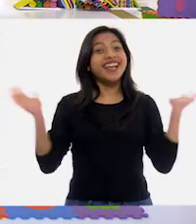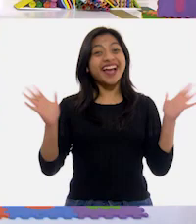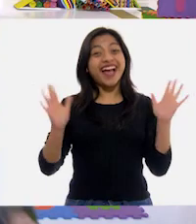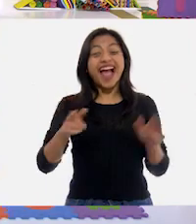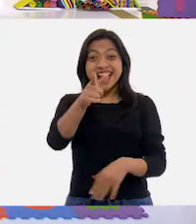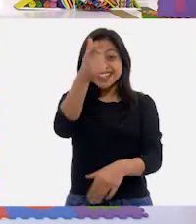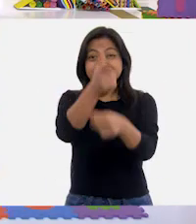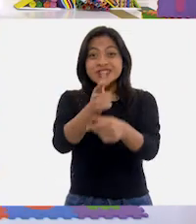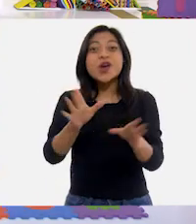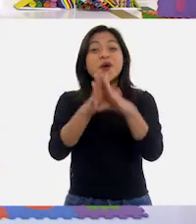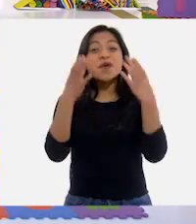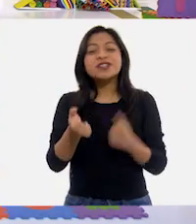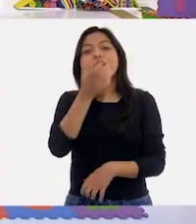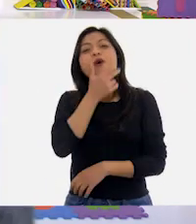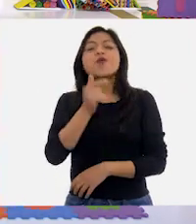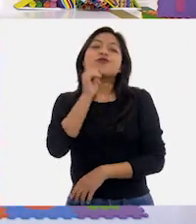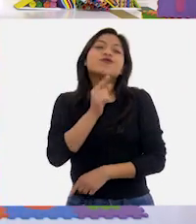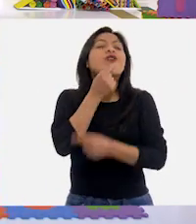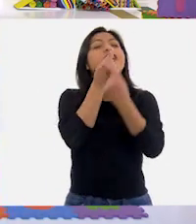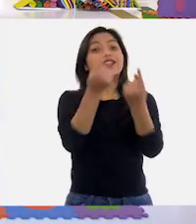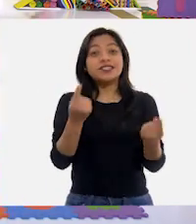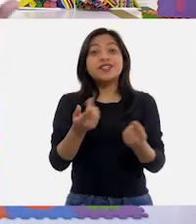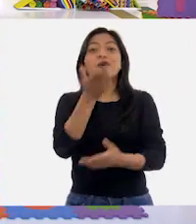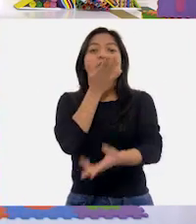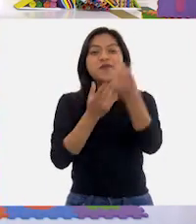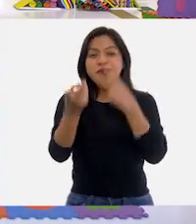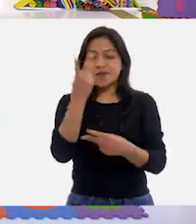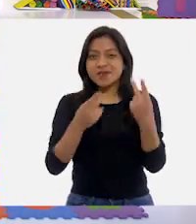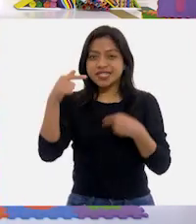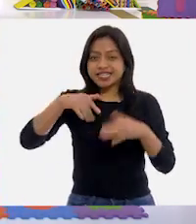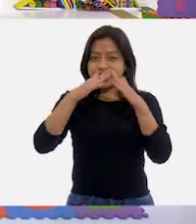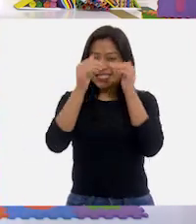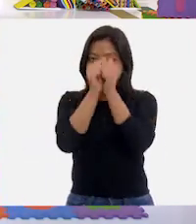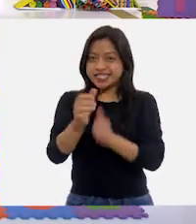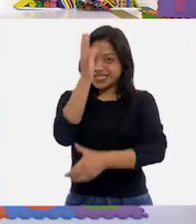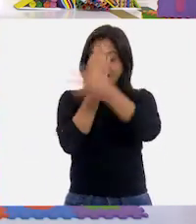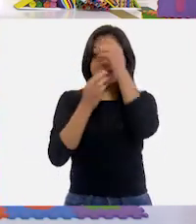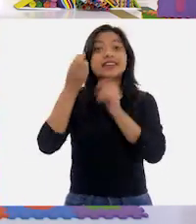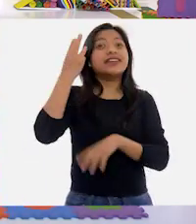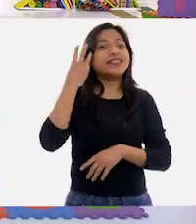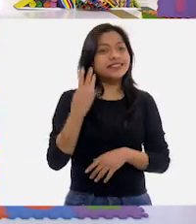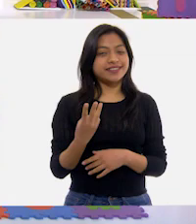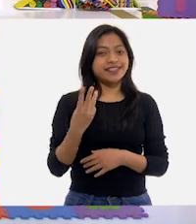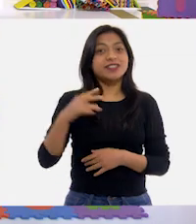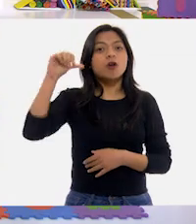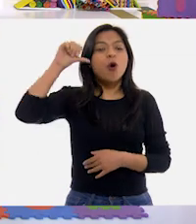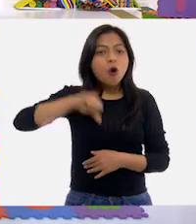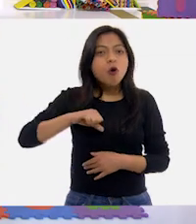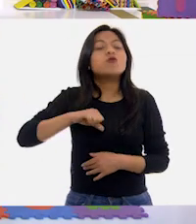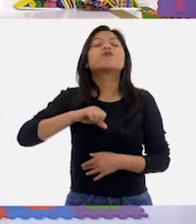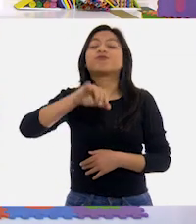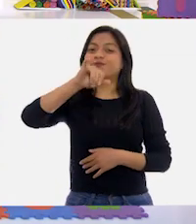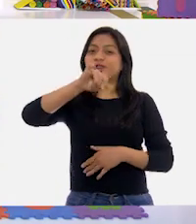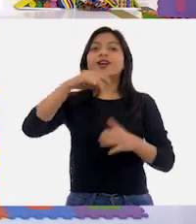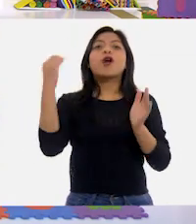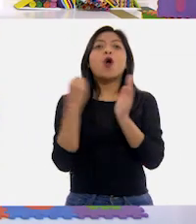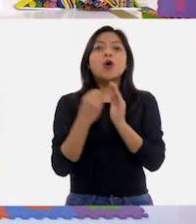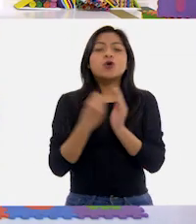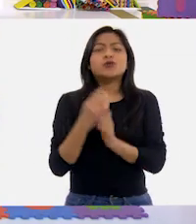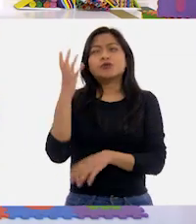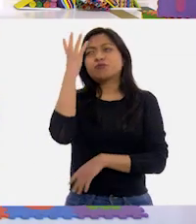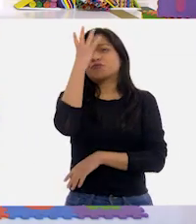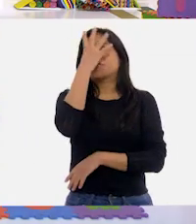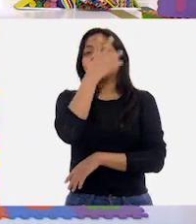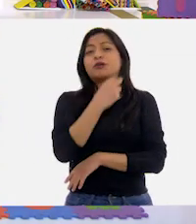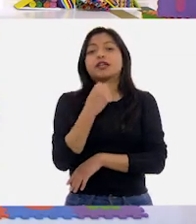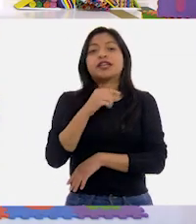¡Ay, allí están! ¿Cómo están, niñas y niños? Bienvenidas y bienvenidos a Aprende en Casa 3. Hoy tenemos una clase muy